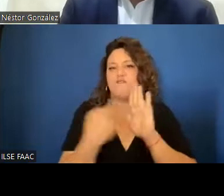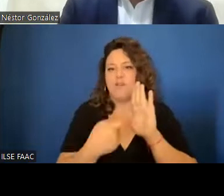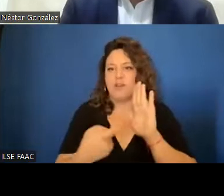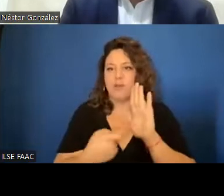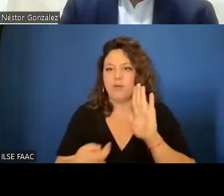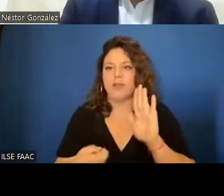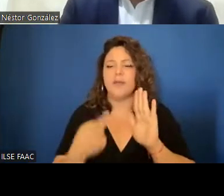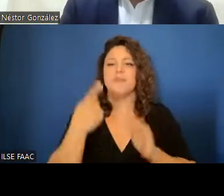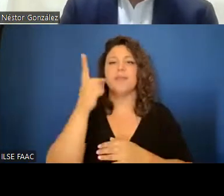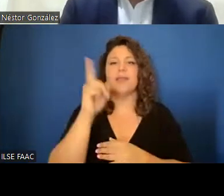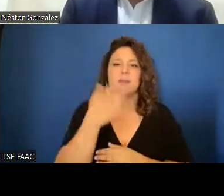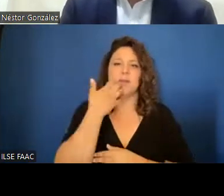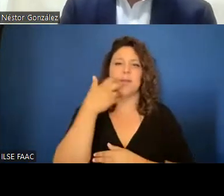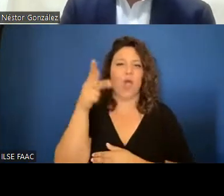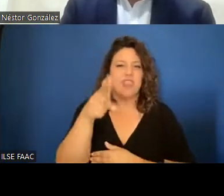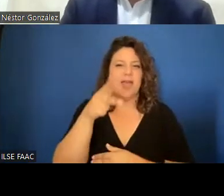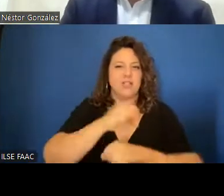los